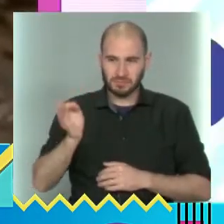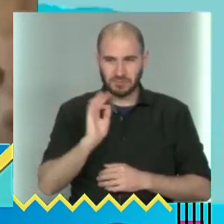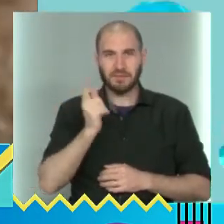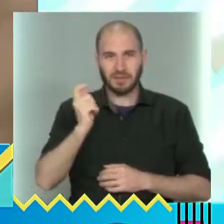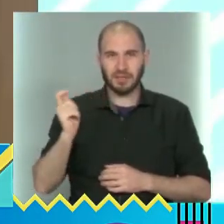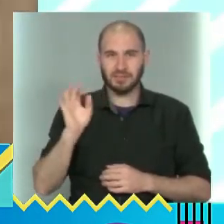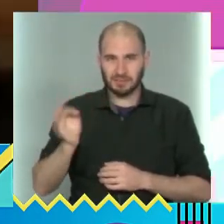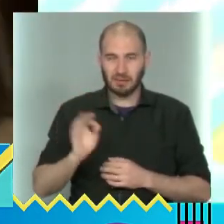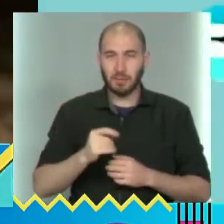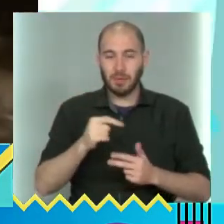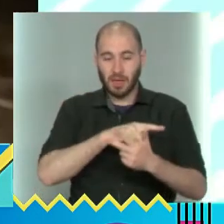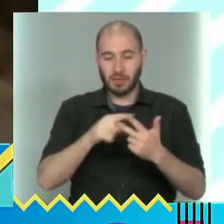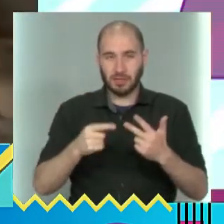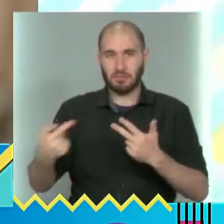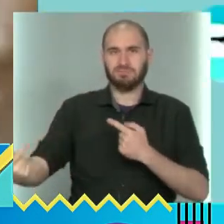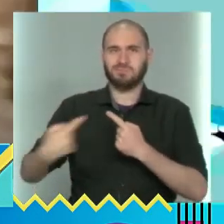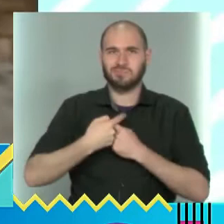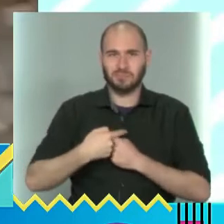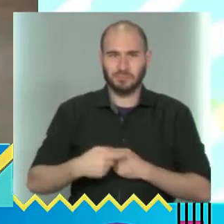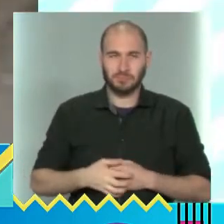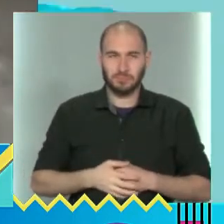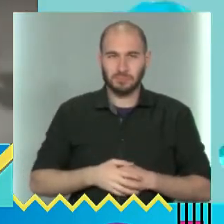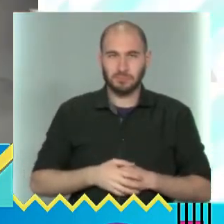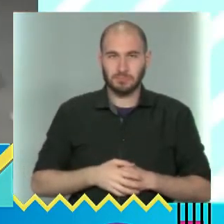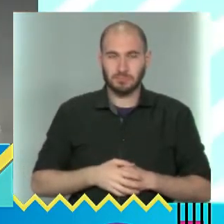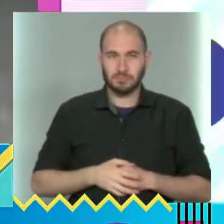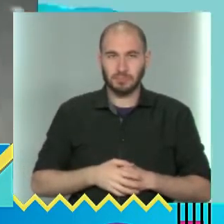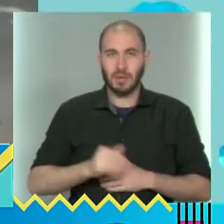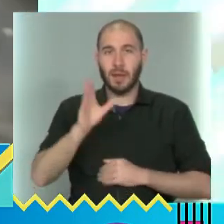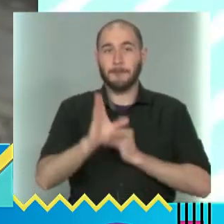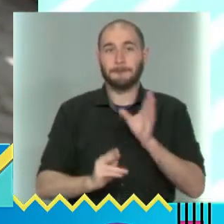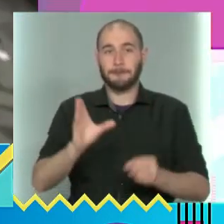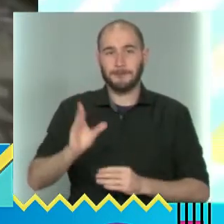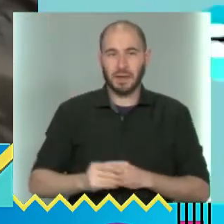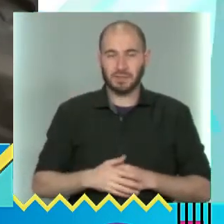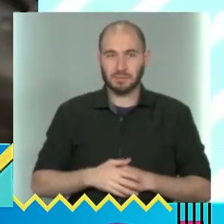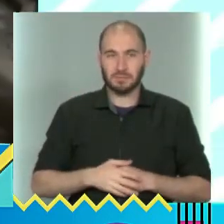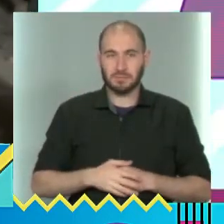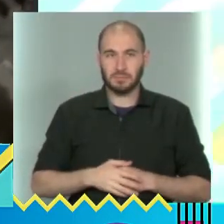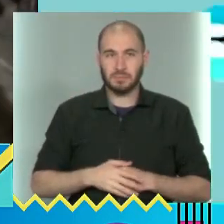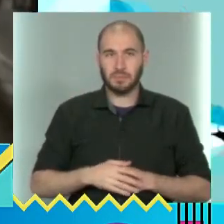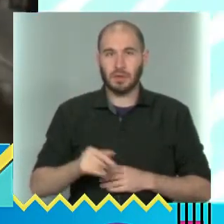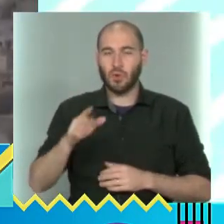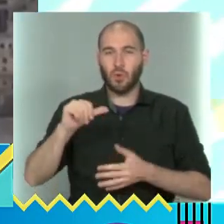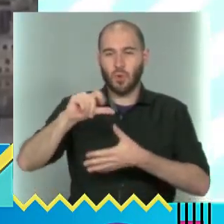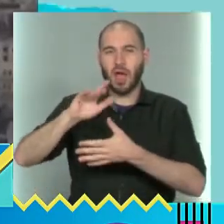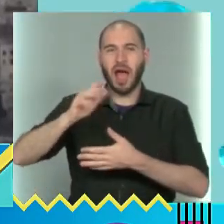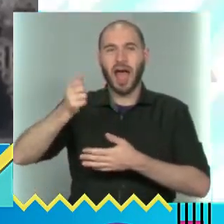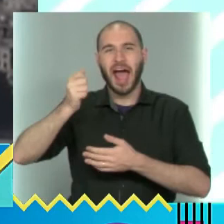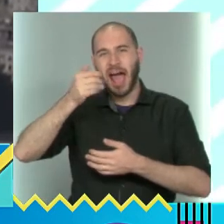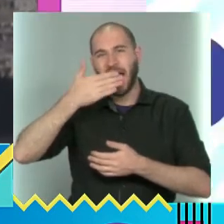identificados, como estos 3 que nos atacaron, y países del Golfo como